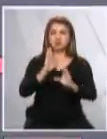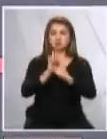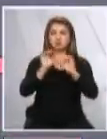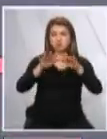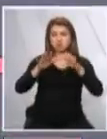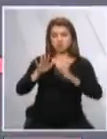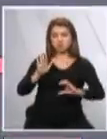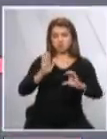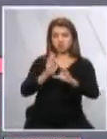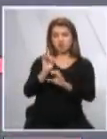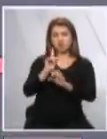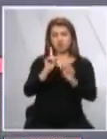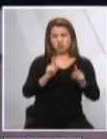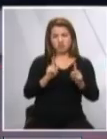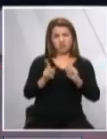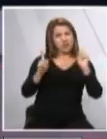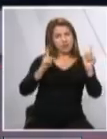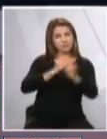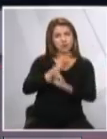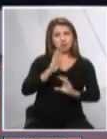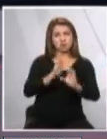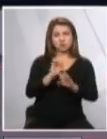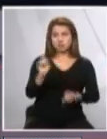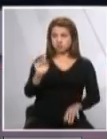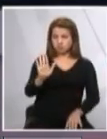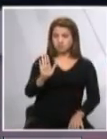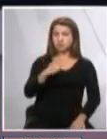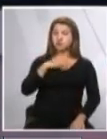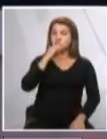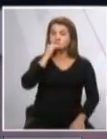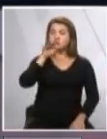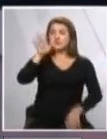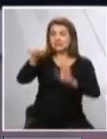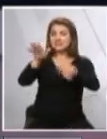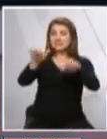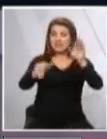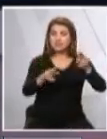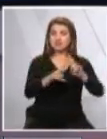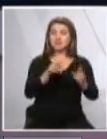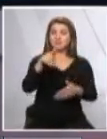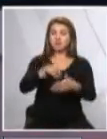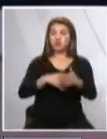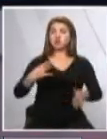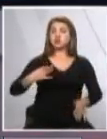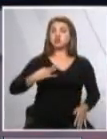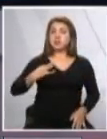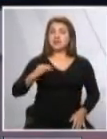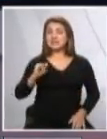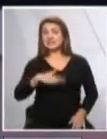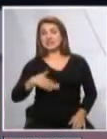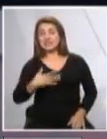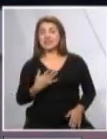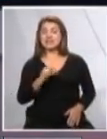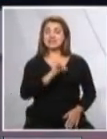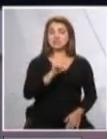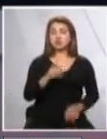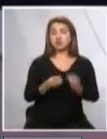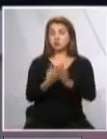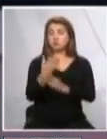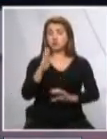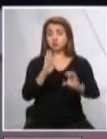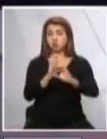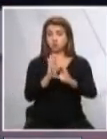Asamblea Constituyente. No, hablando el que se convoque un plebiscito para que sea la ciudadanía si quiere una nueva constitución